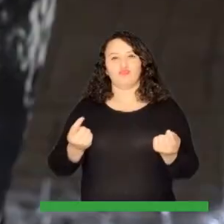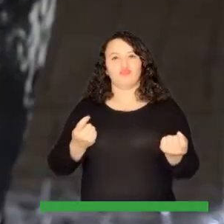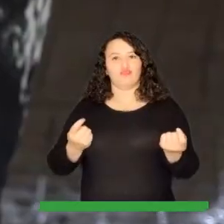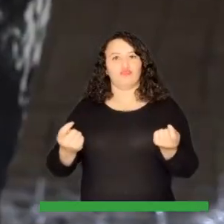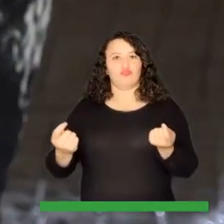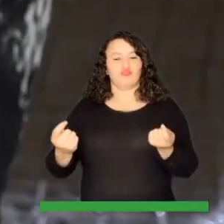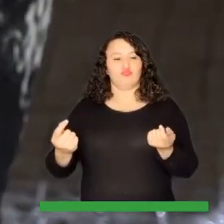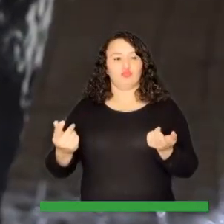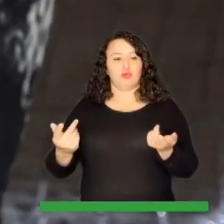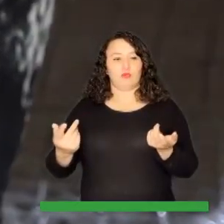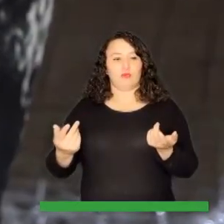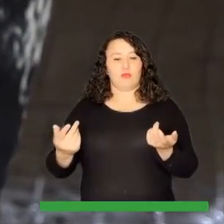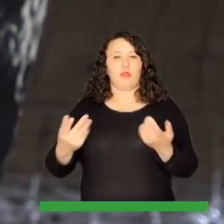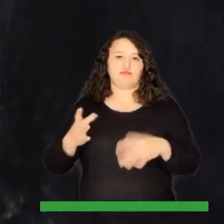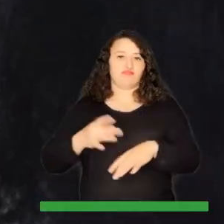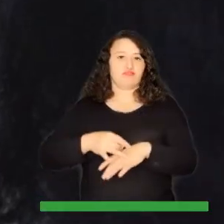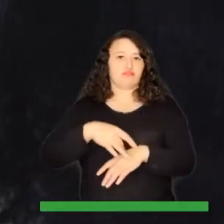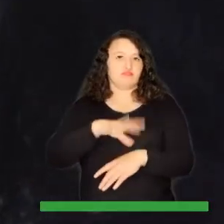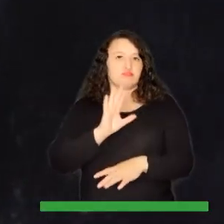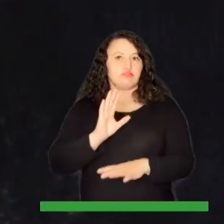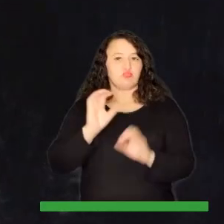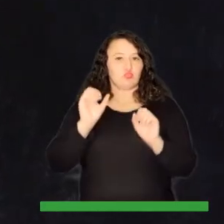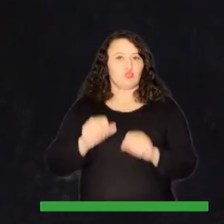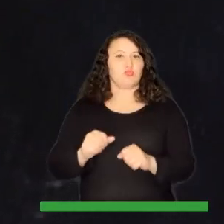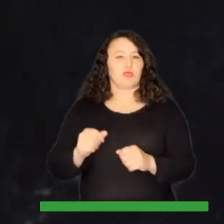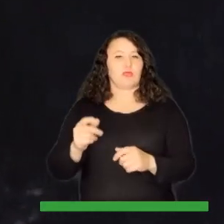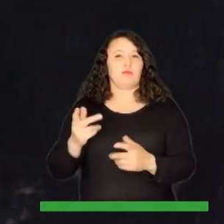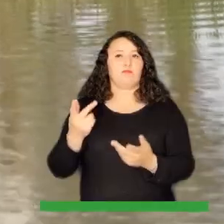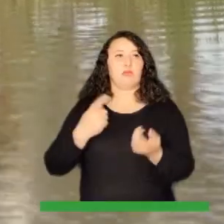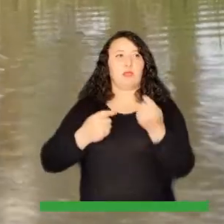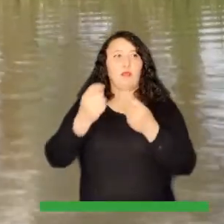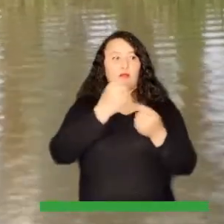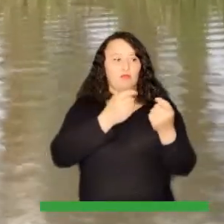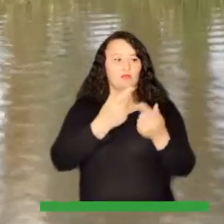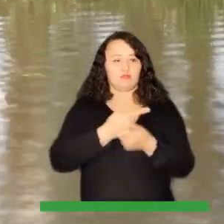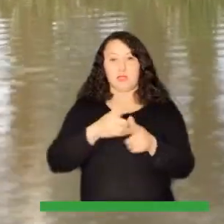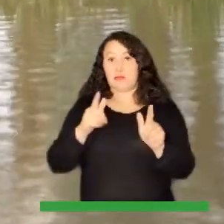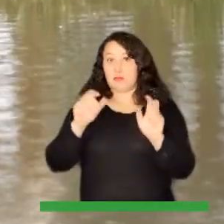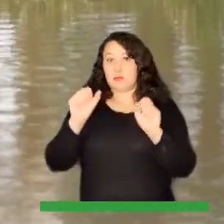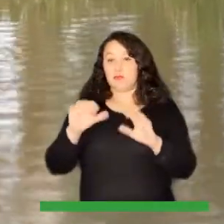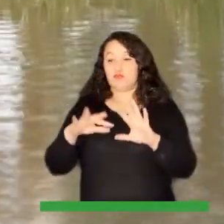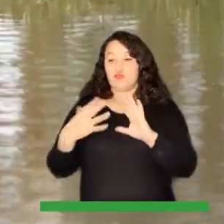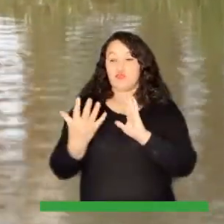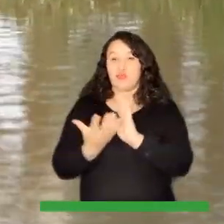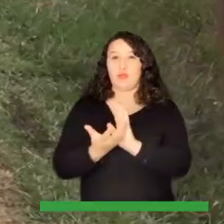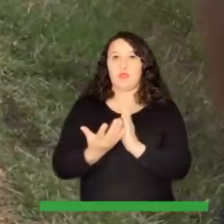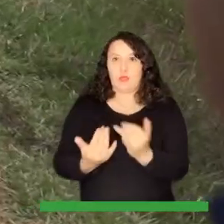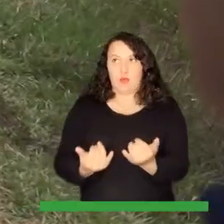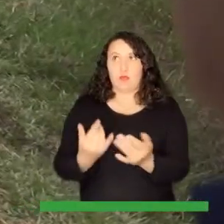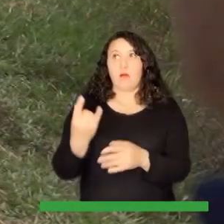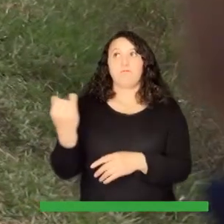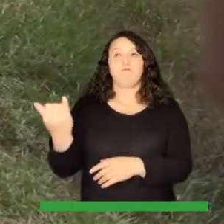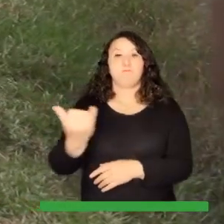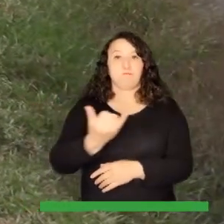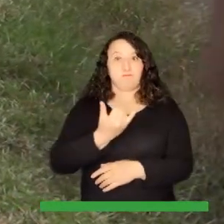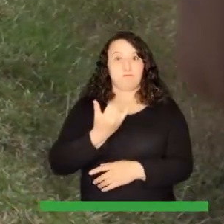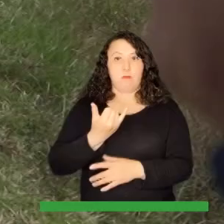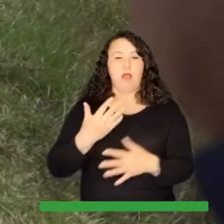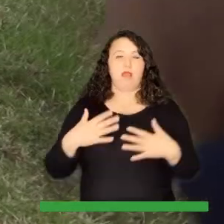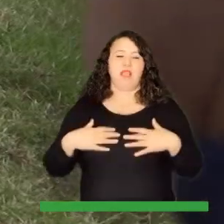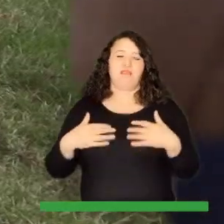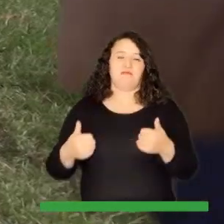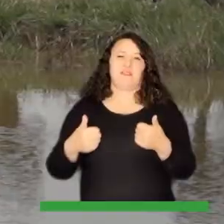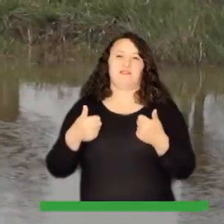de permitir abrir algunos mercados, que es lo que hoy a nivel mundial se está manejando, que es el